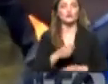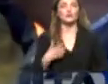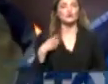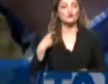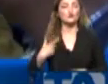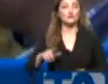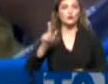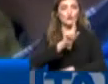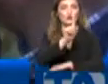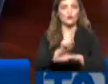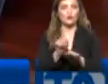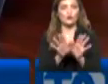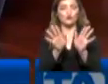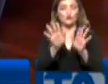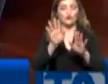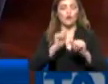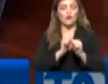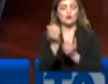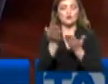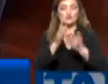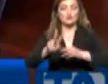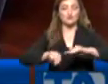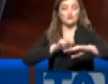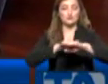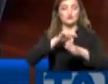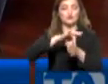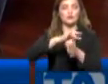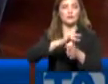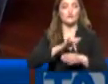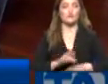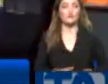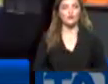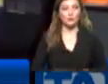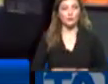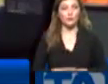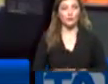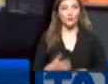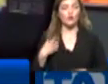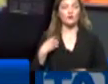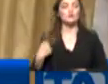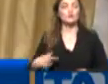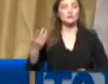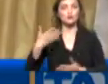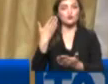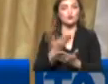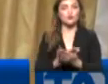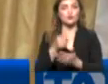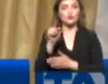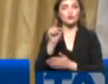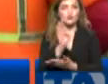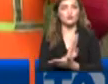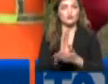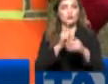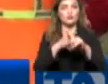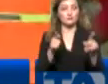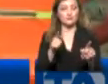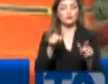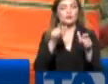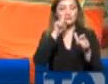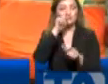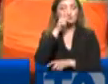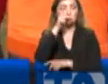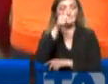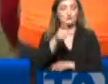Alexandra Ocles, directora general del Servicio Nacional de Gestión de Riesgos y Emergencias, llegó a Baños junto a otros funcionarios para evaluar